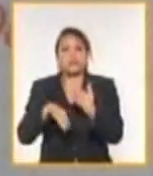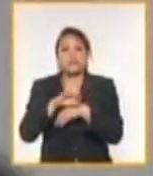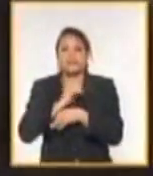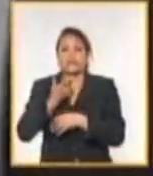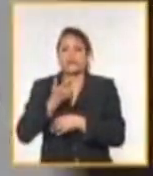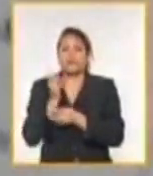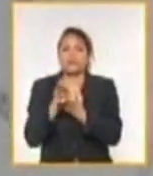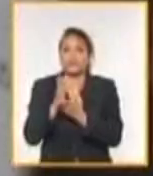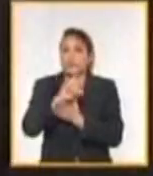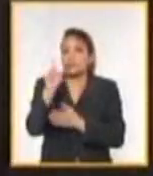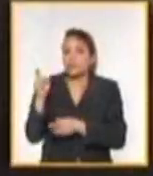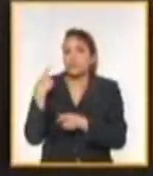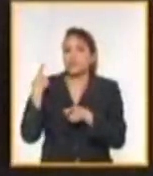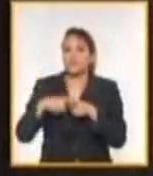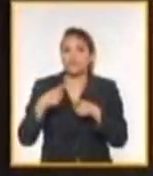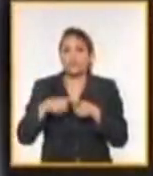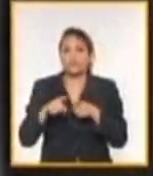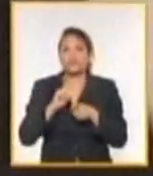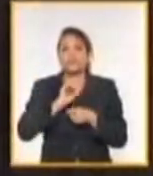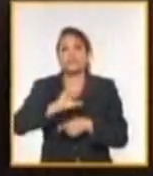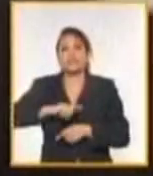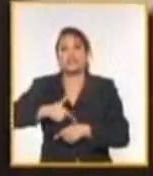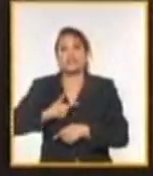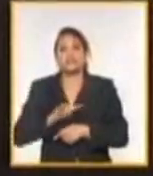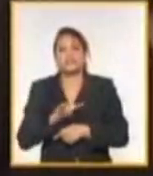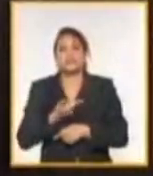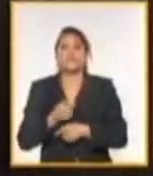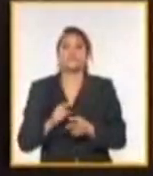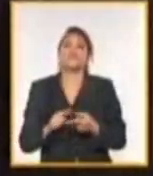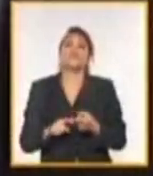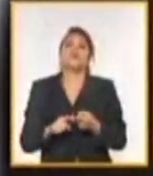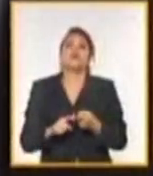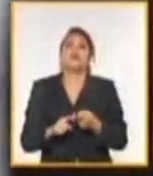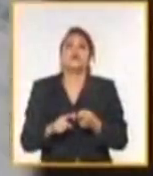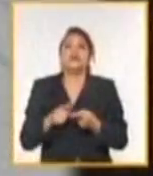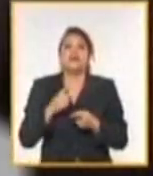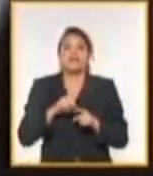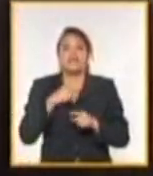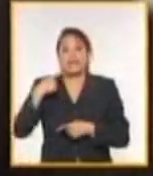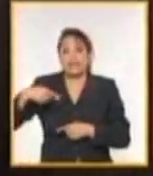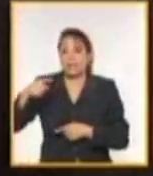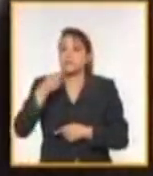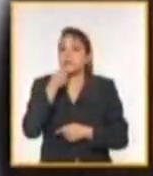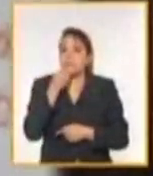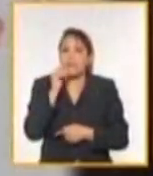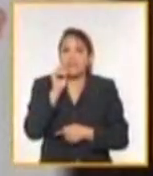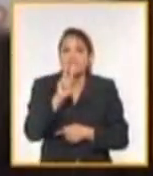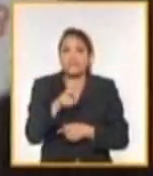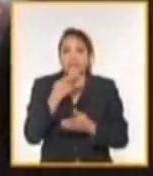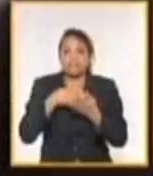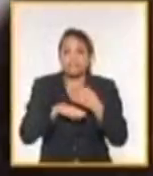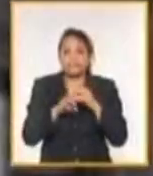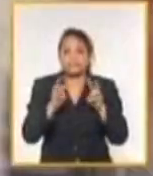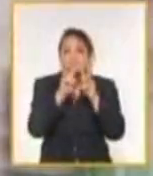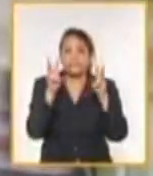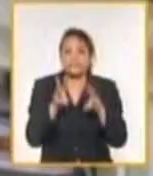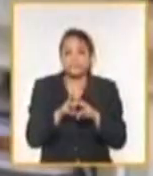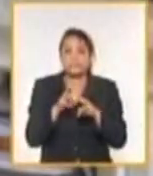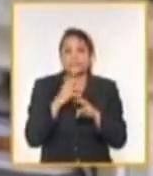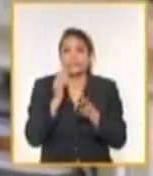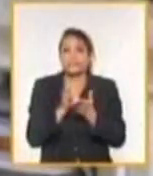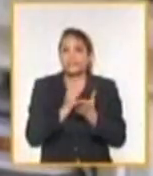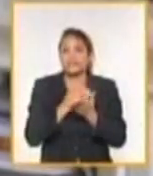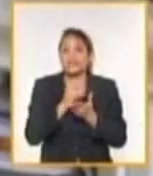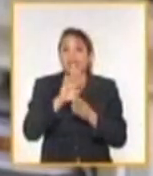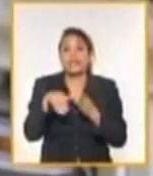Cultura y en otros organismos para que las nuevas generaciones puedan tener acceso también a esta plataforma digital. El día 12